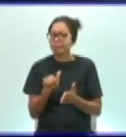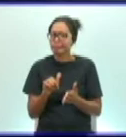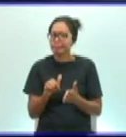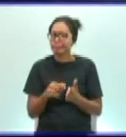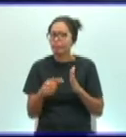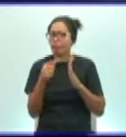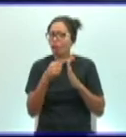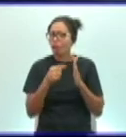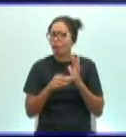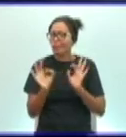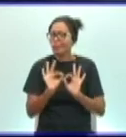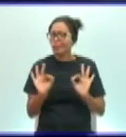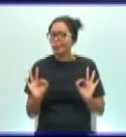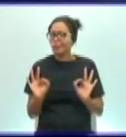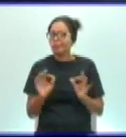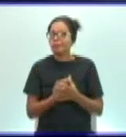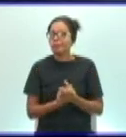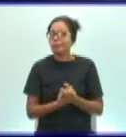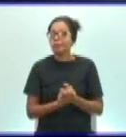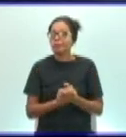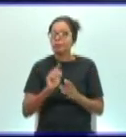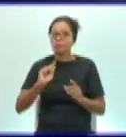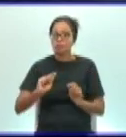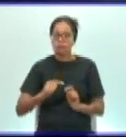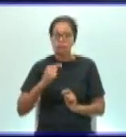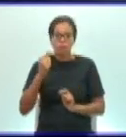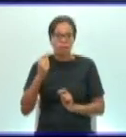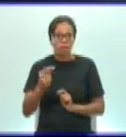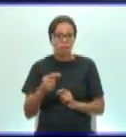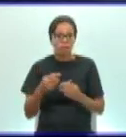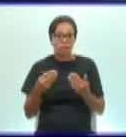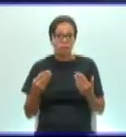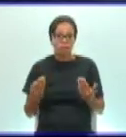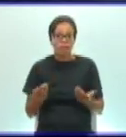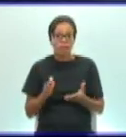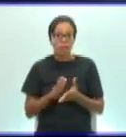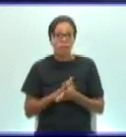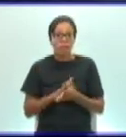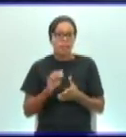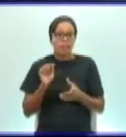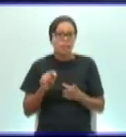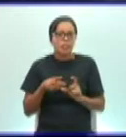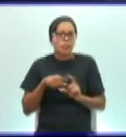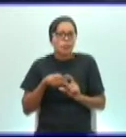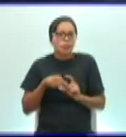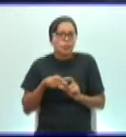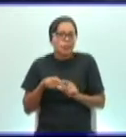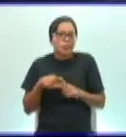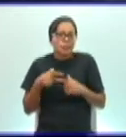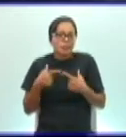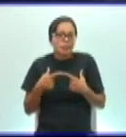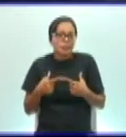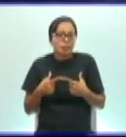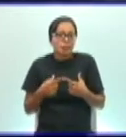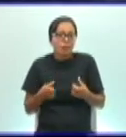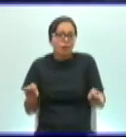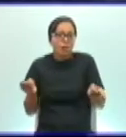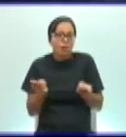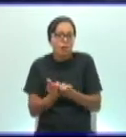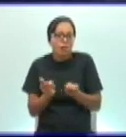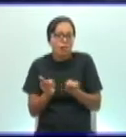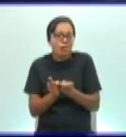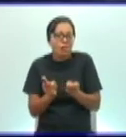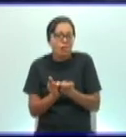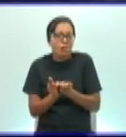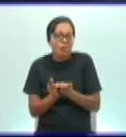especial, porque en la próxima clase nos vamos a adentrar en un resumen, pero un resumen desde el punto